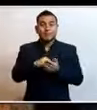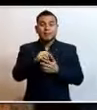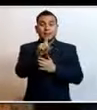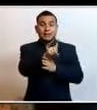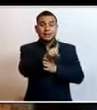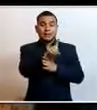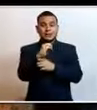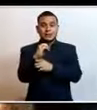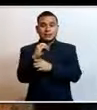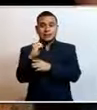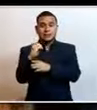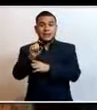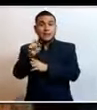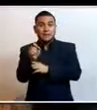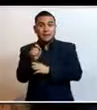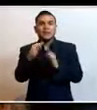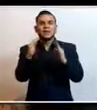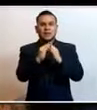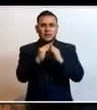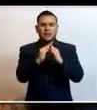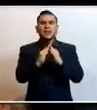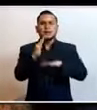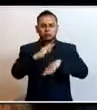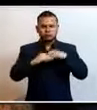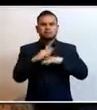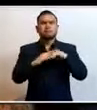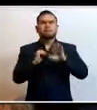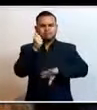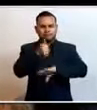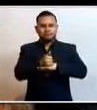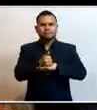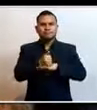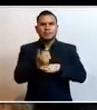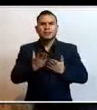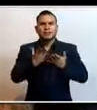100.000 viviendas, pues vamos a reconstruir 100.000 viviendas.